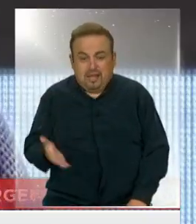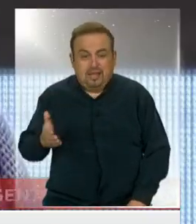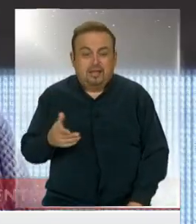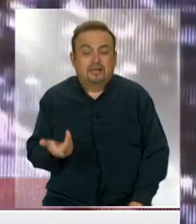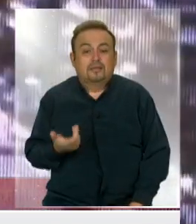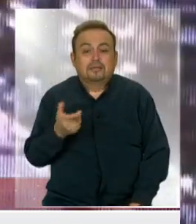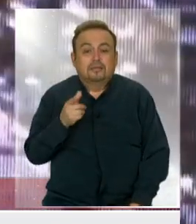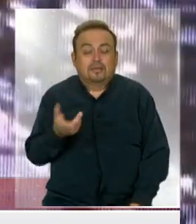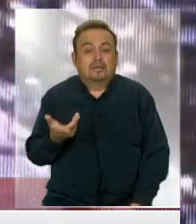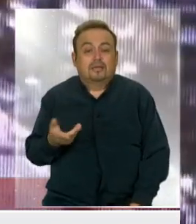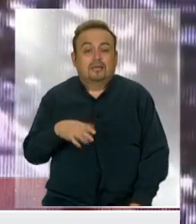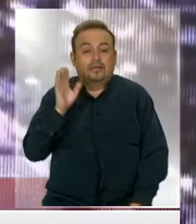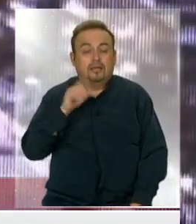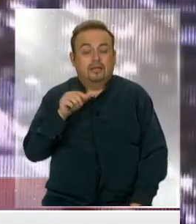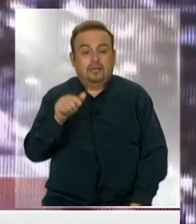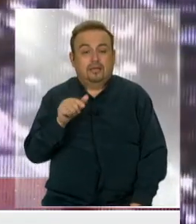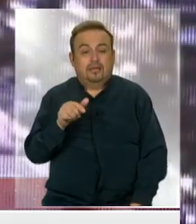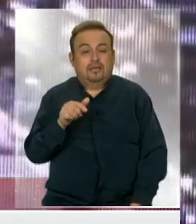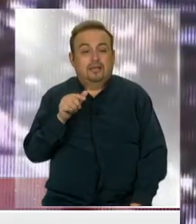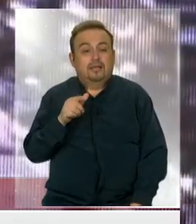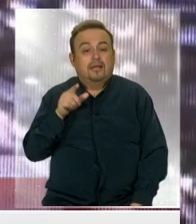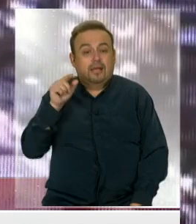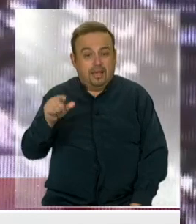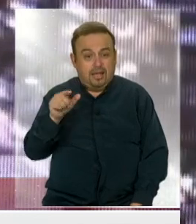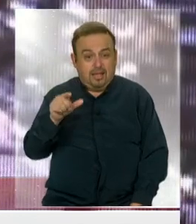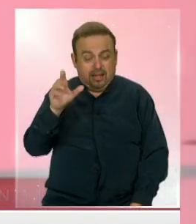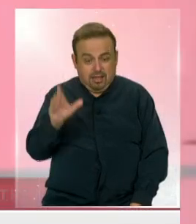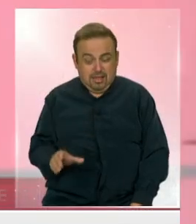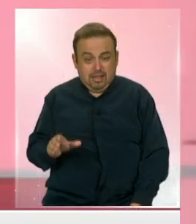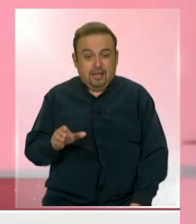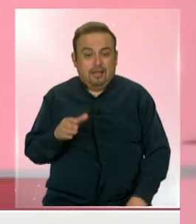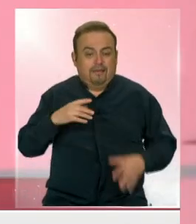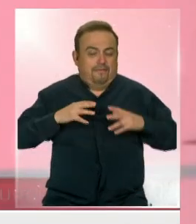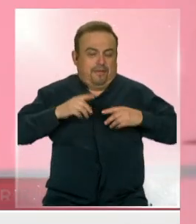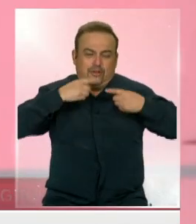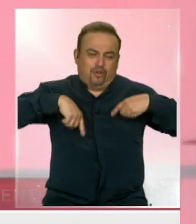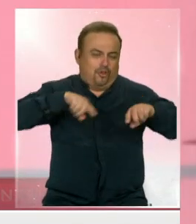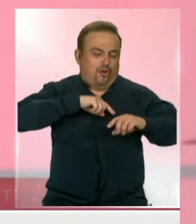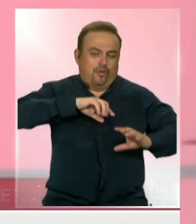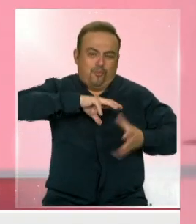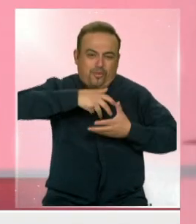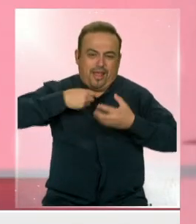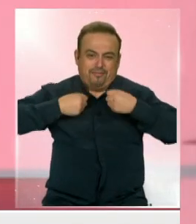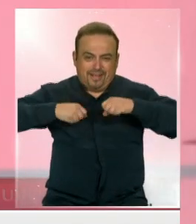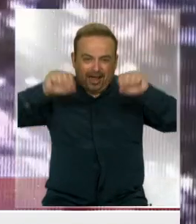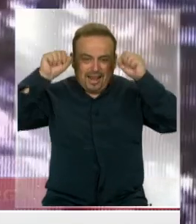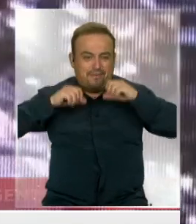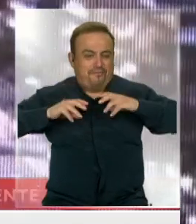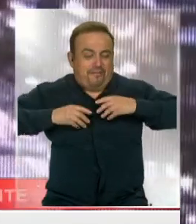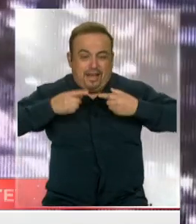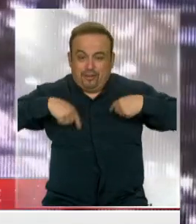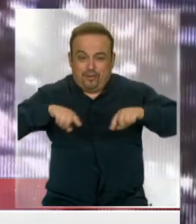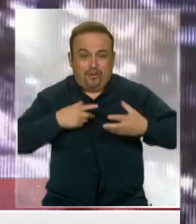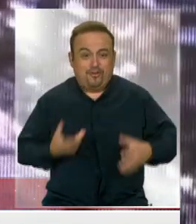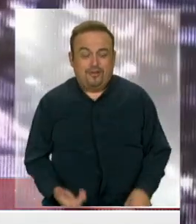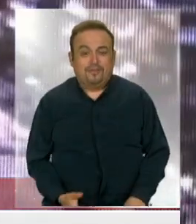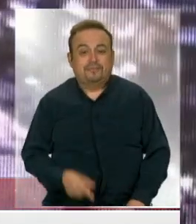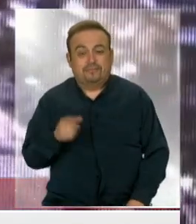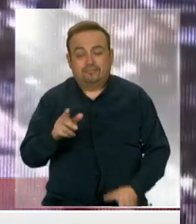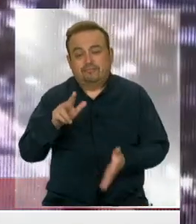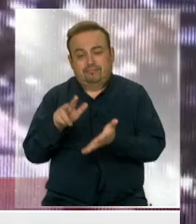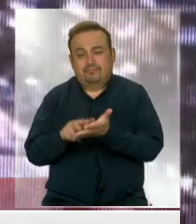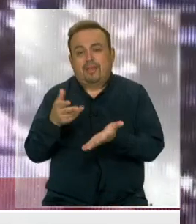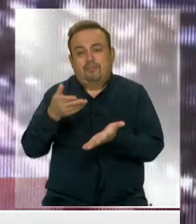argentinos que más felices nos hizo. Sin dudas. Confirmó, bueno, Matías Morla. Matías Morla confirmó la noticia